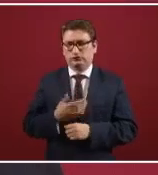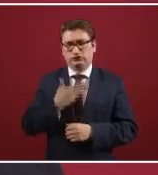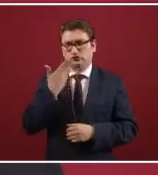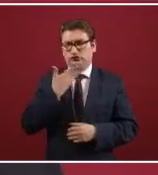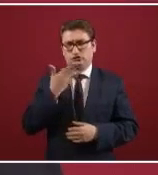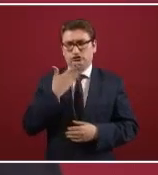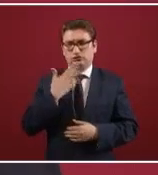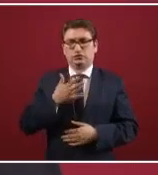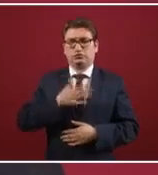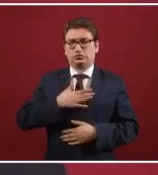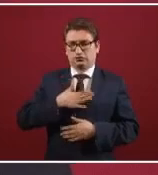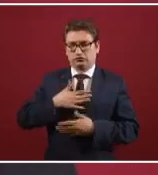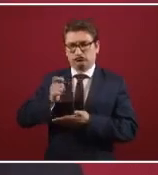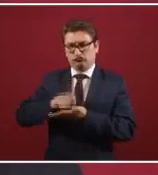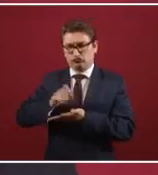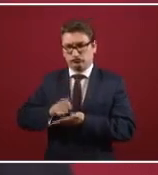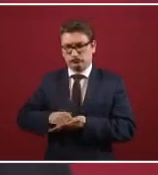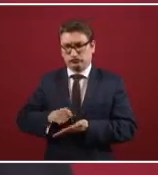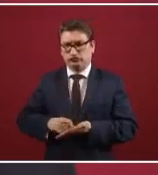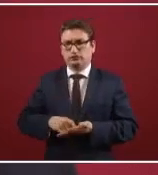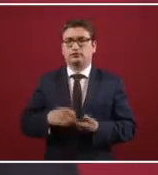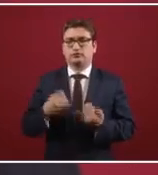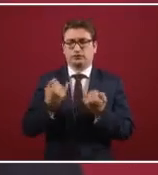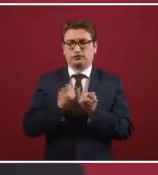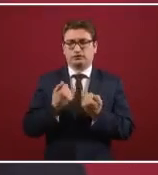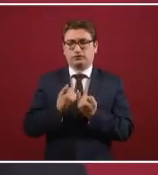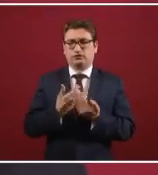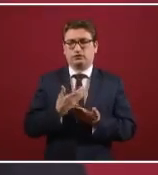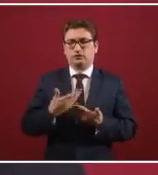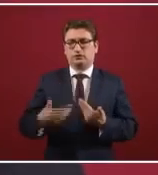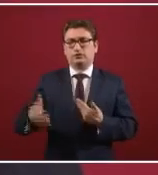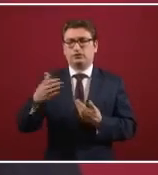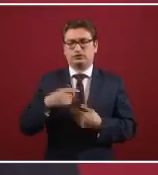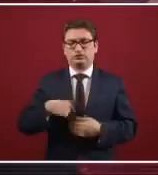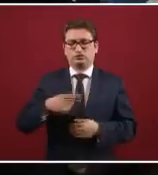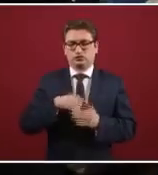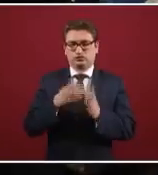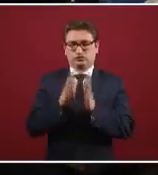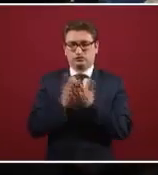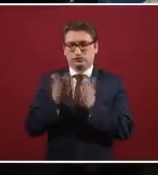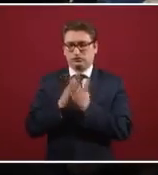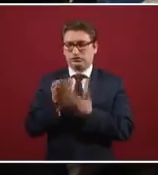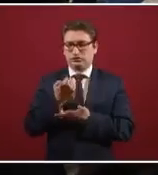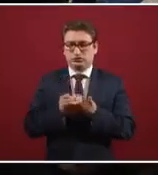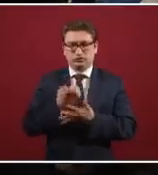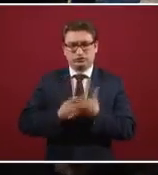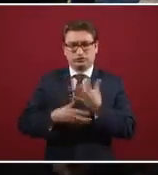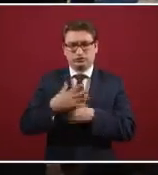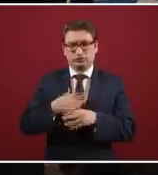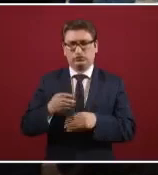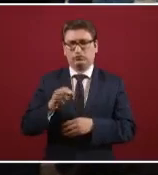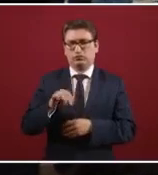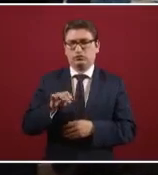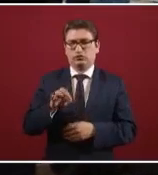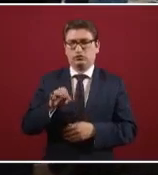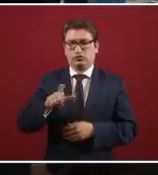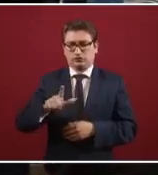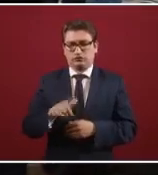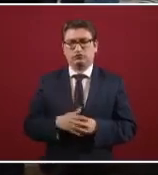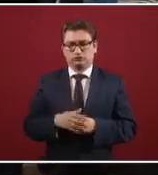y mis escritos y ahora que estoy ya empezando a escribir este libro de economía moral